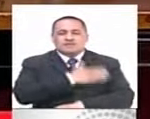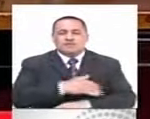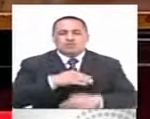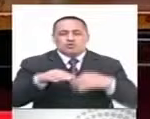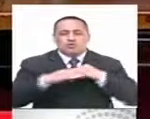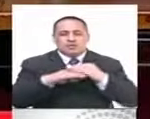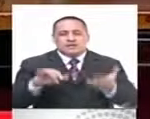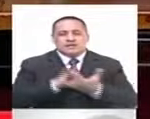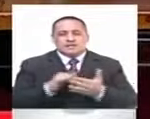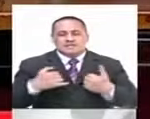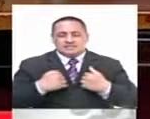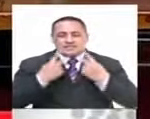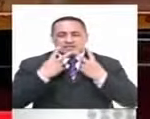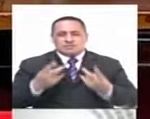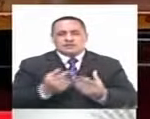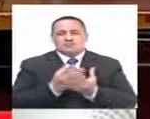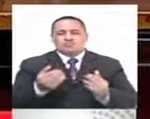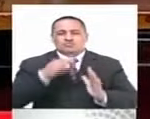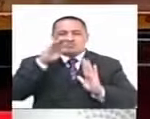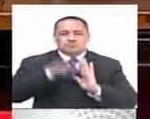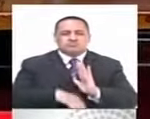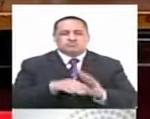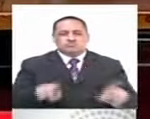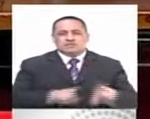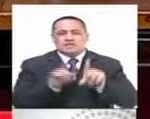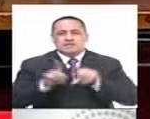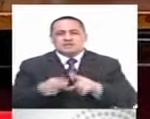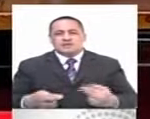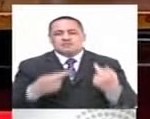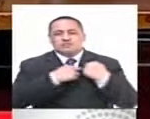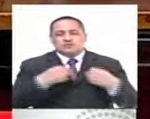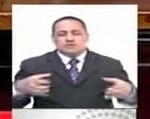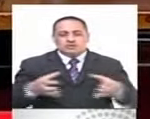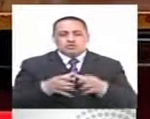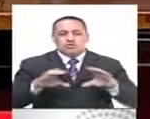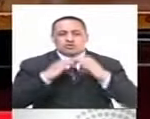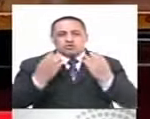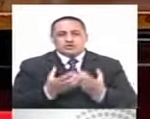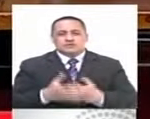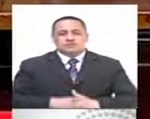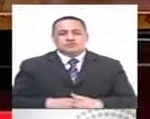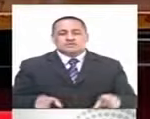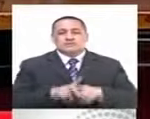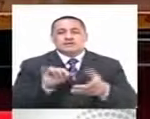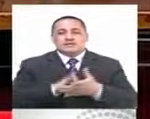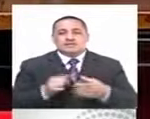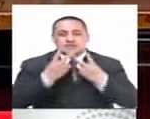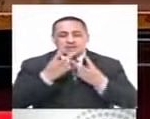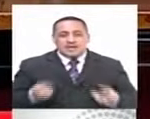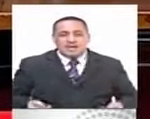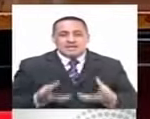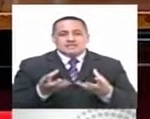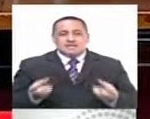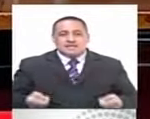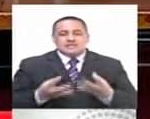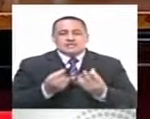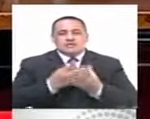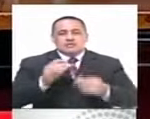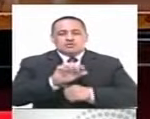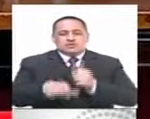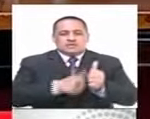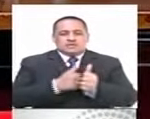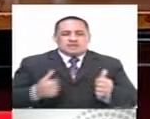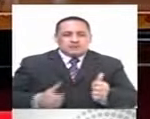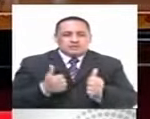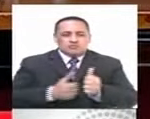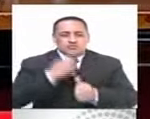que pretende reducir a la nada las competencias de este Congreso y que más bien alientan a la persecución